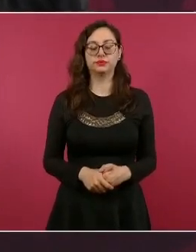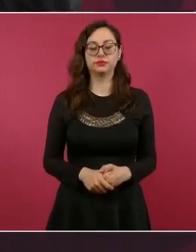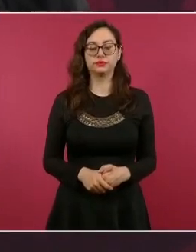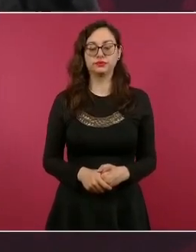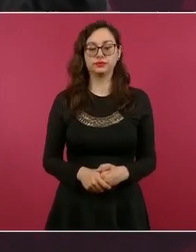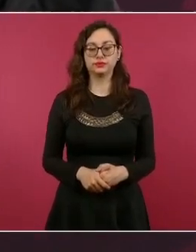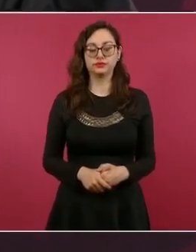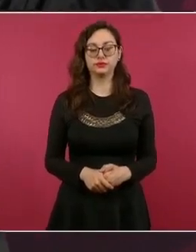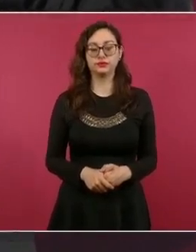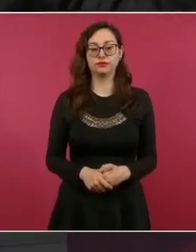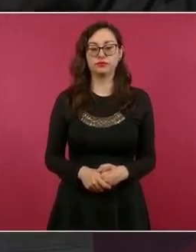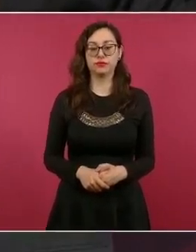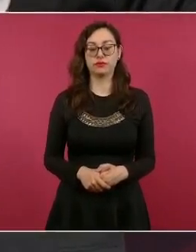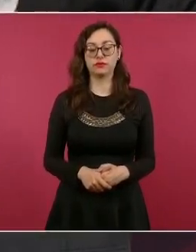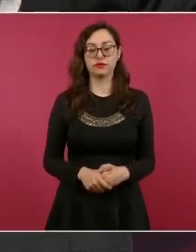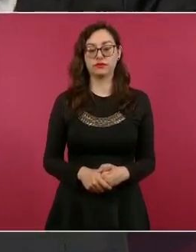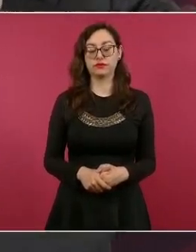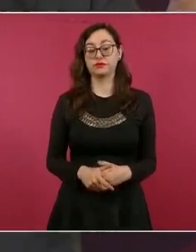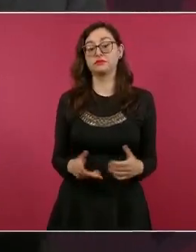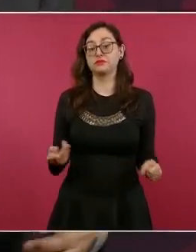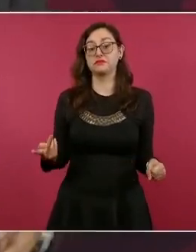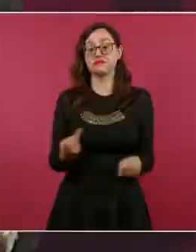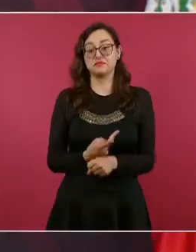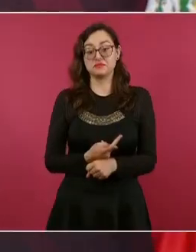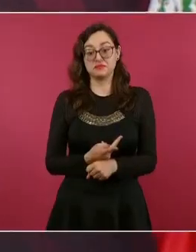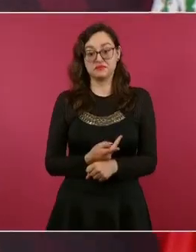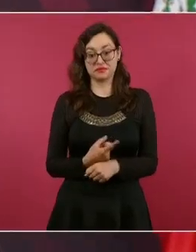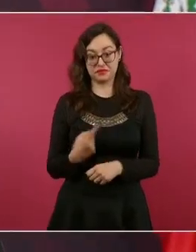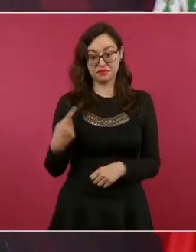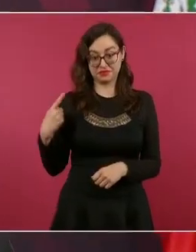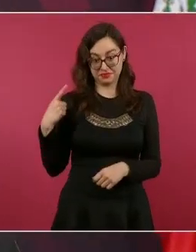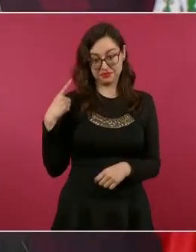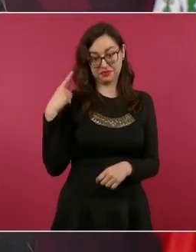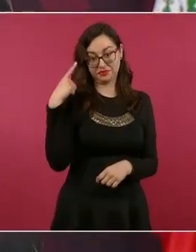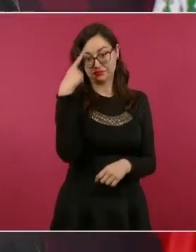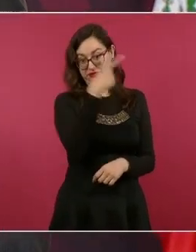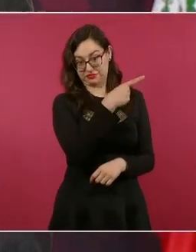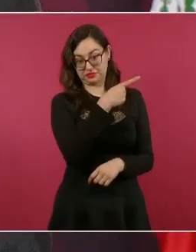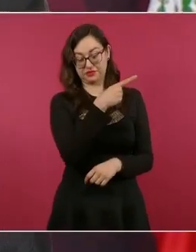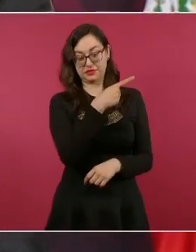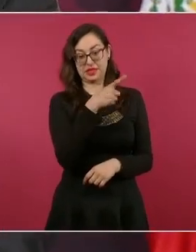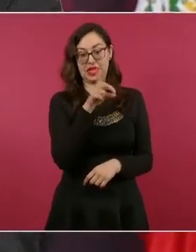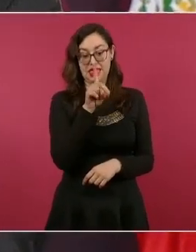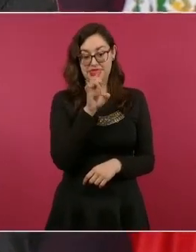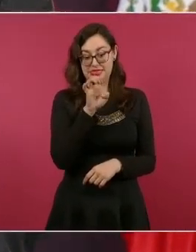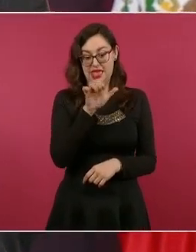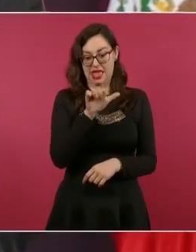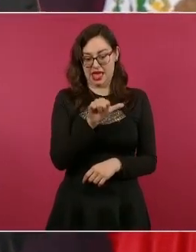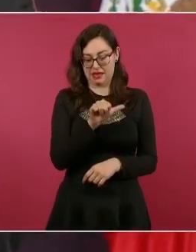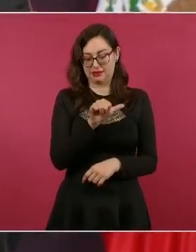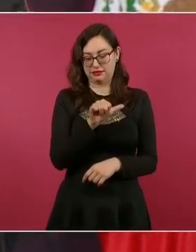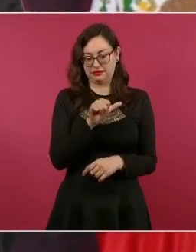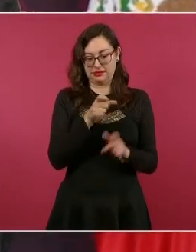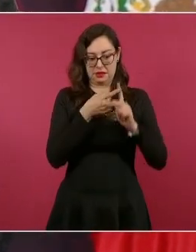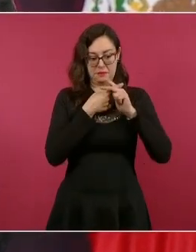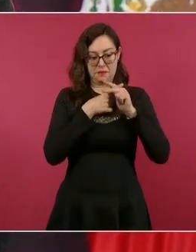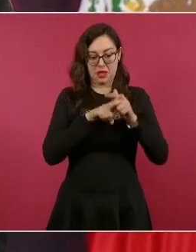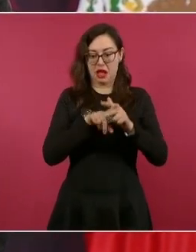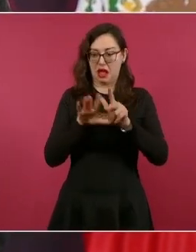de la DEA en contra de nosotros,